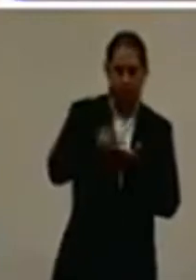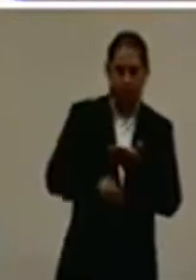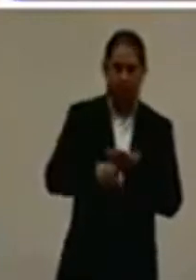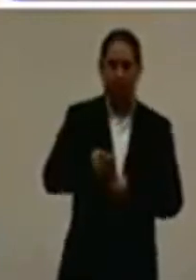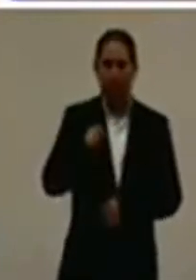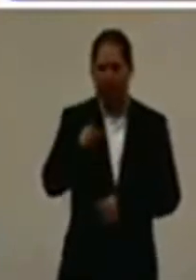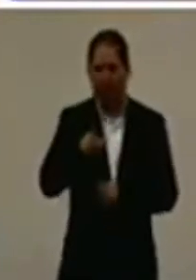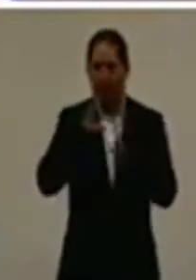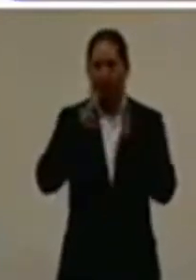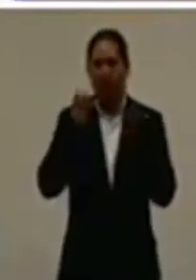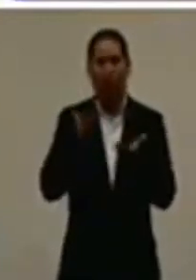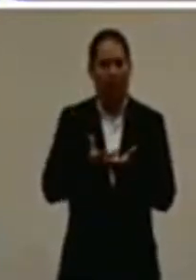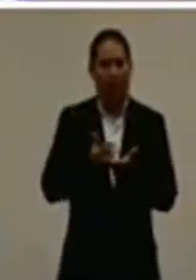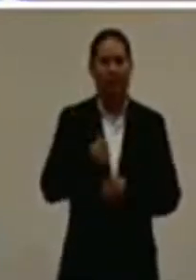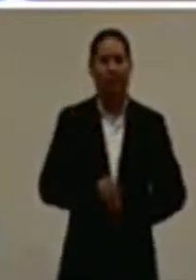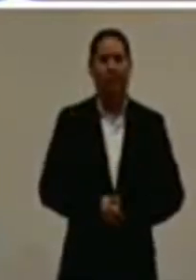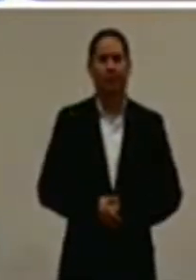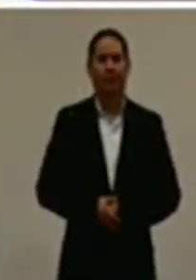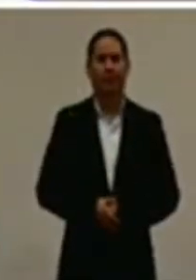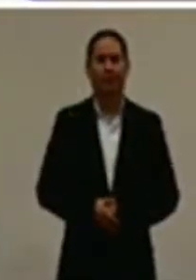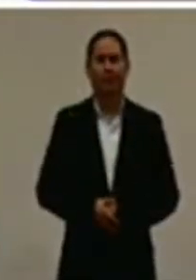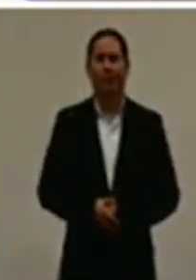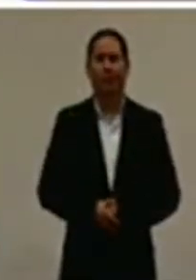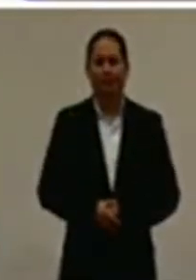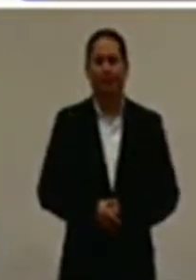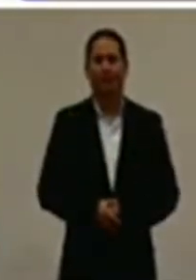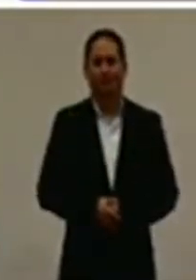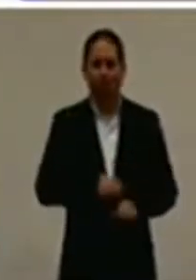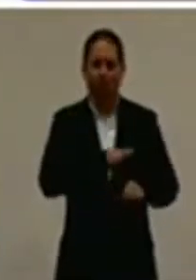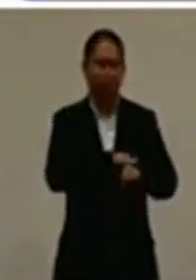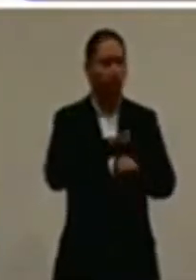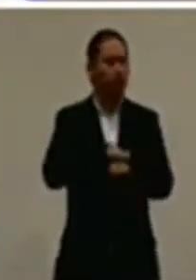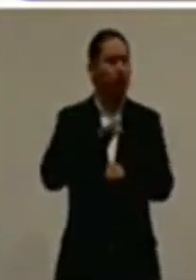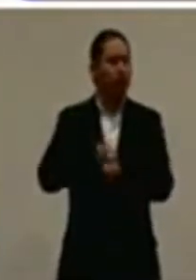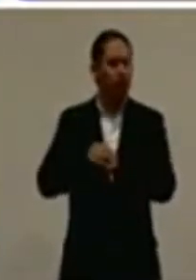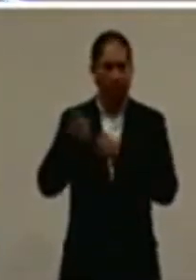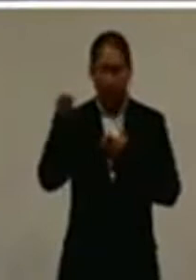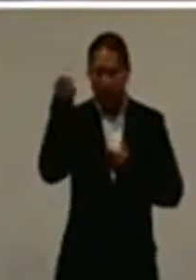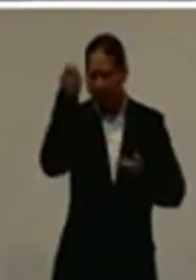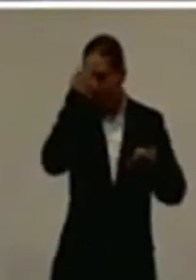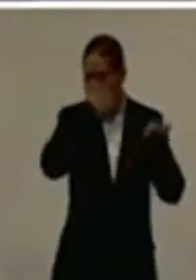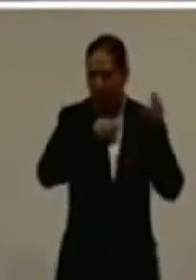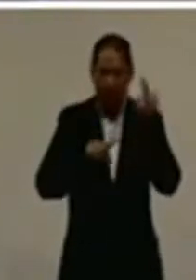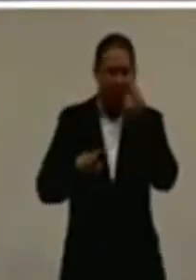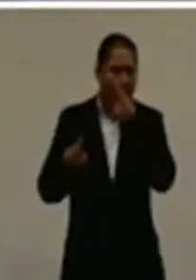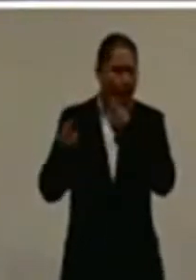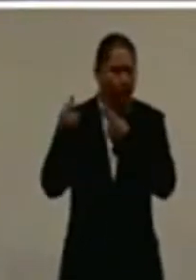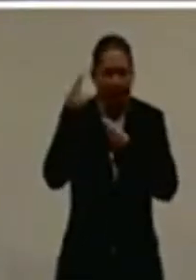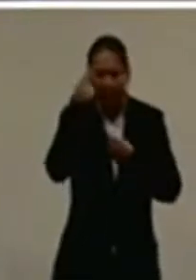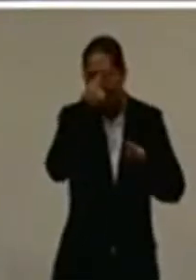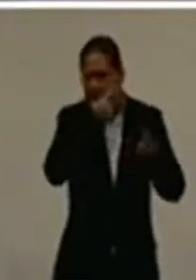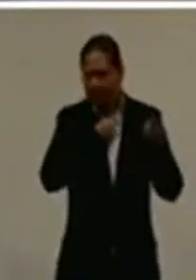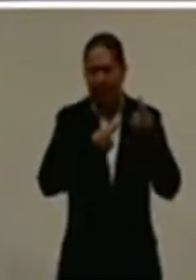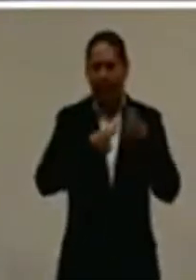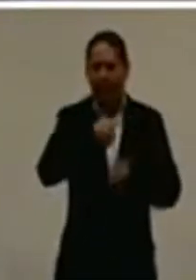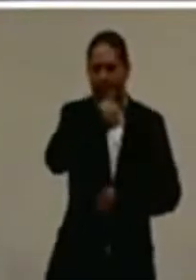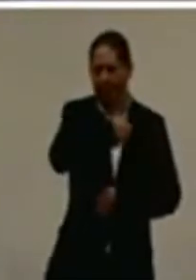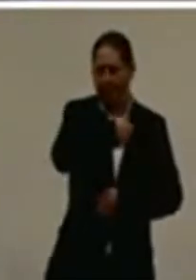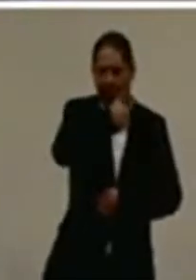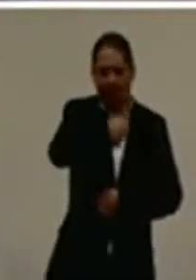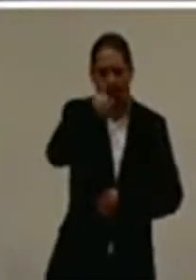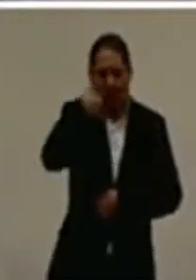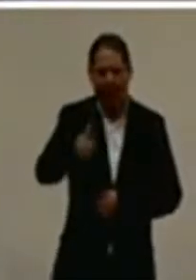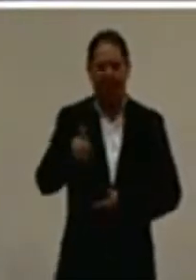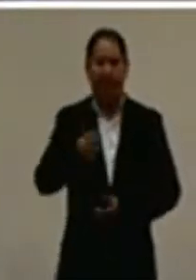esta legislatura nos convoca a que revisemos en efecto verdad que cada cada es de